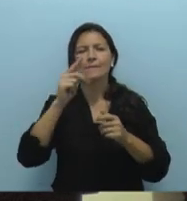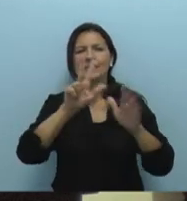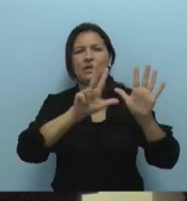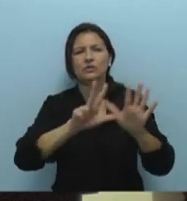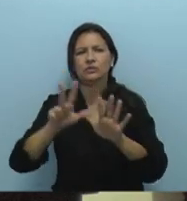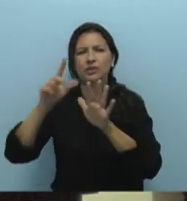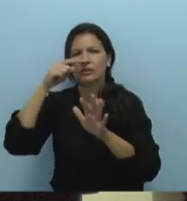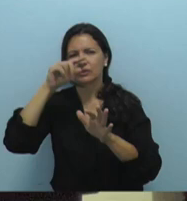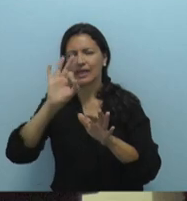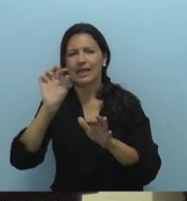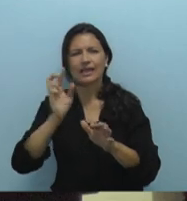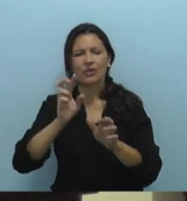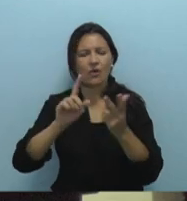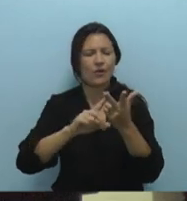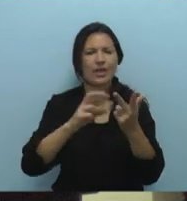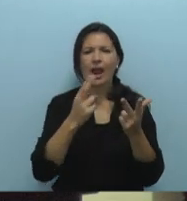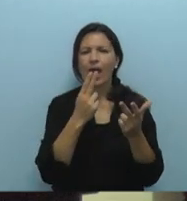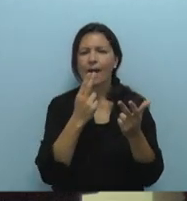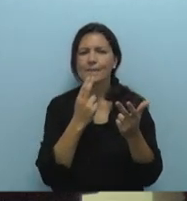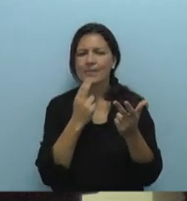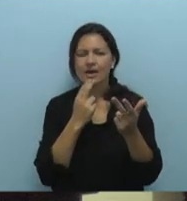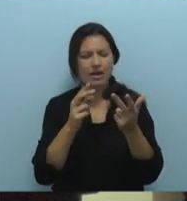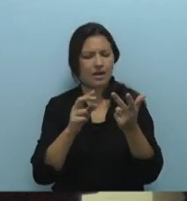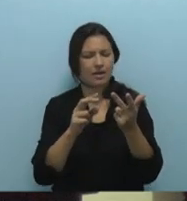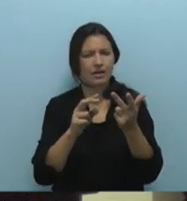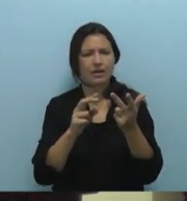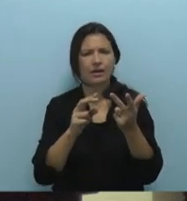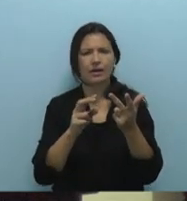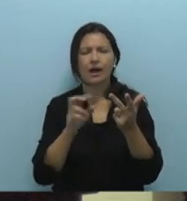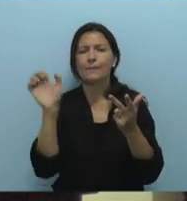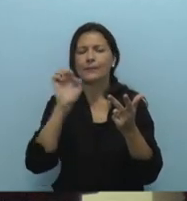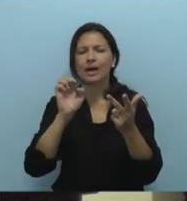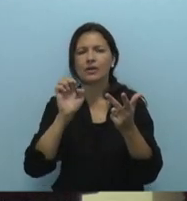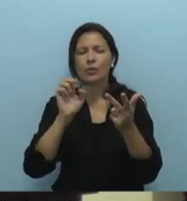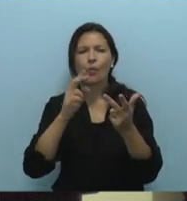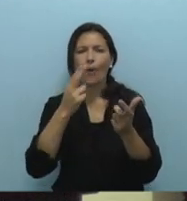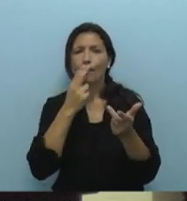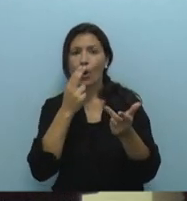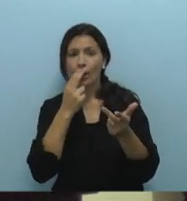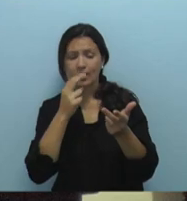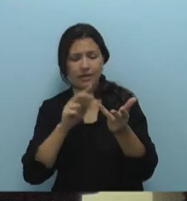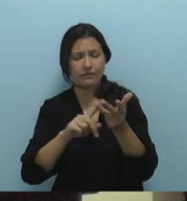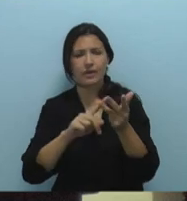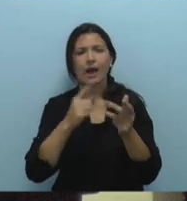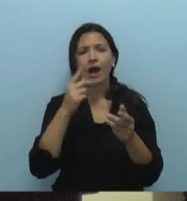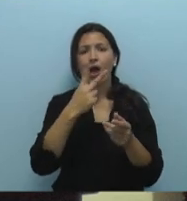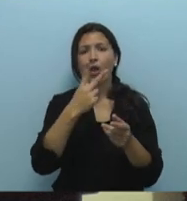1.870 dólares, con Perú, que está en los 2.155 dólares, con Bolivia, que está en